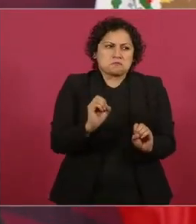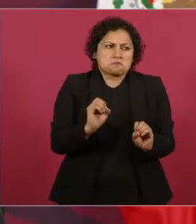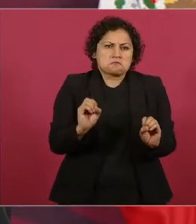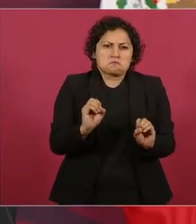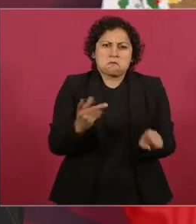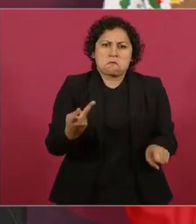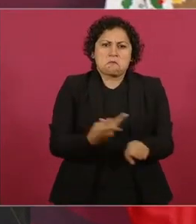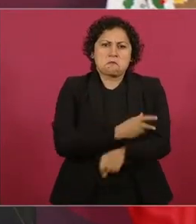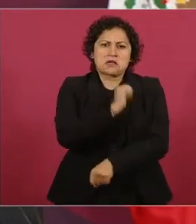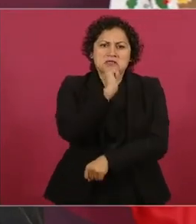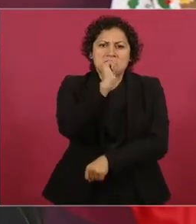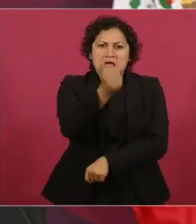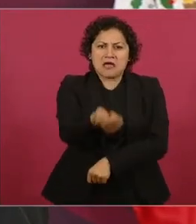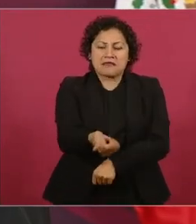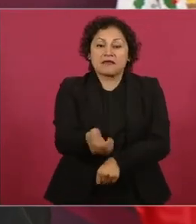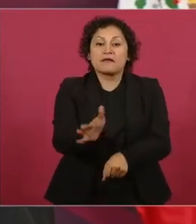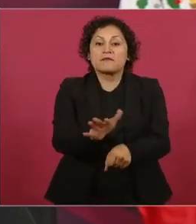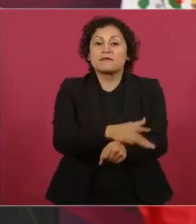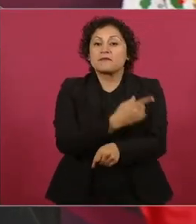porque Salinas de Gortari